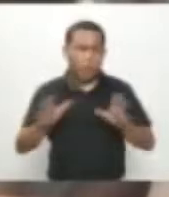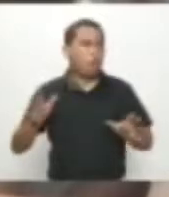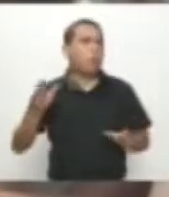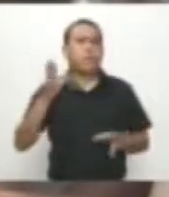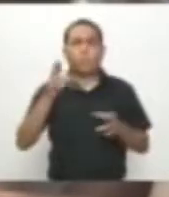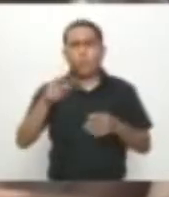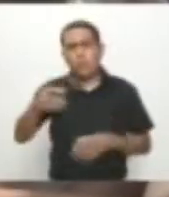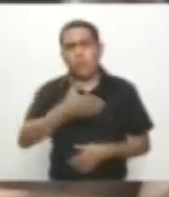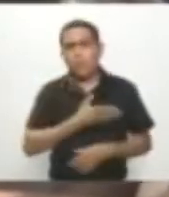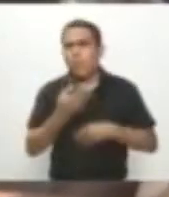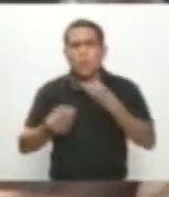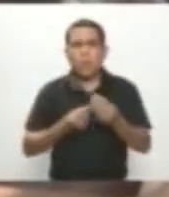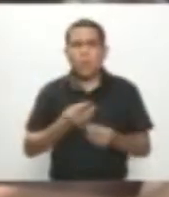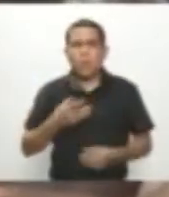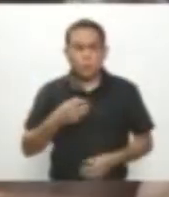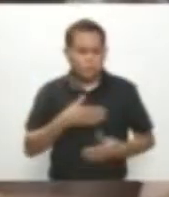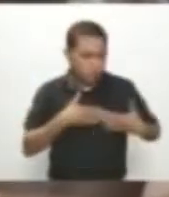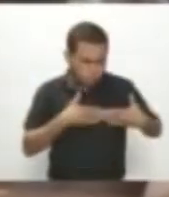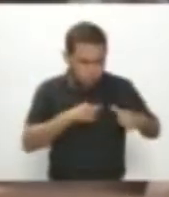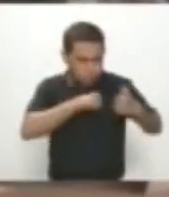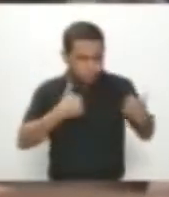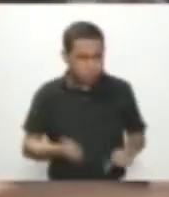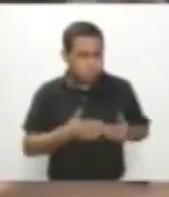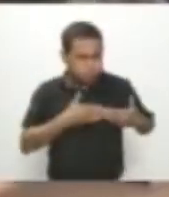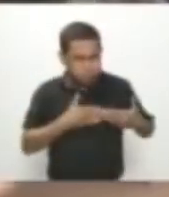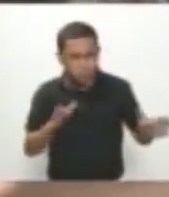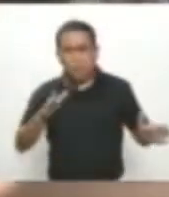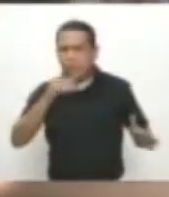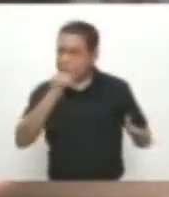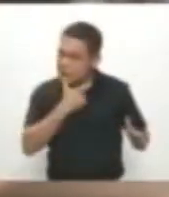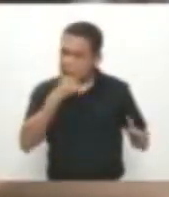sido con el corazón abierto, en medio de su dolor ha hecho